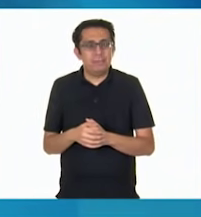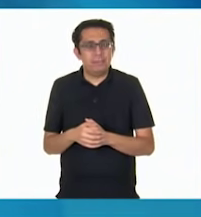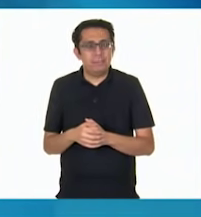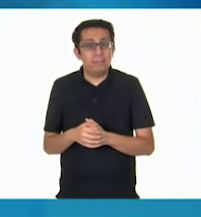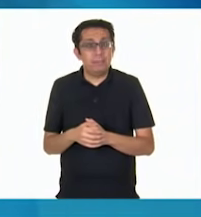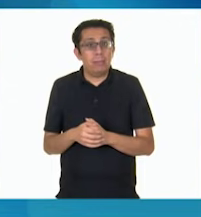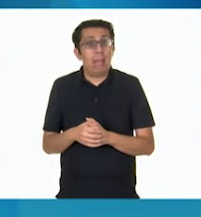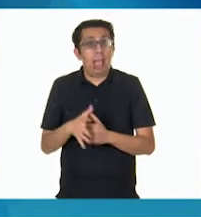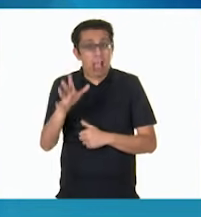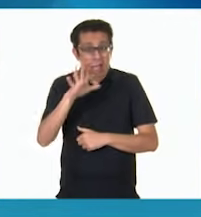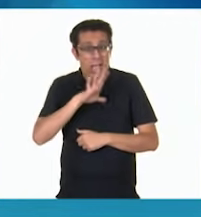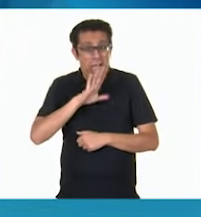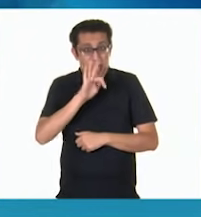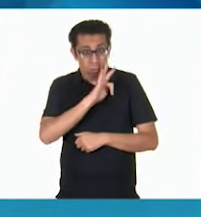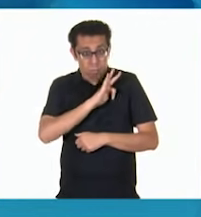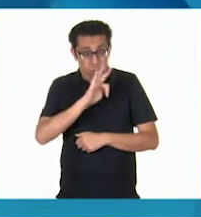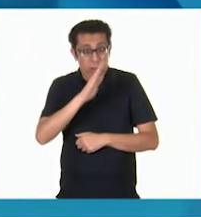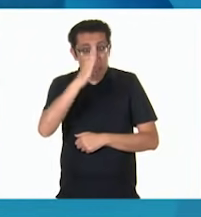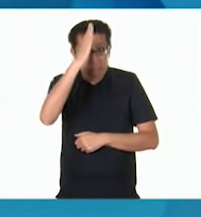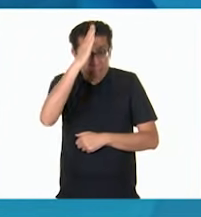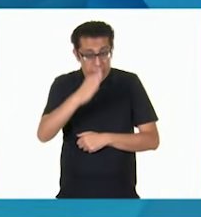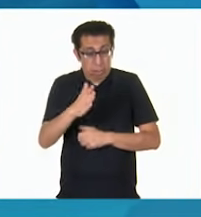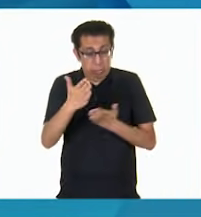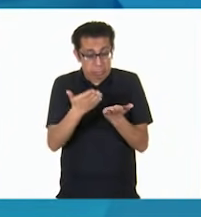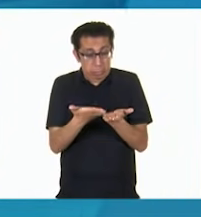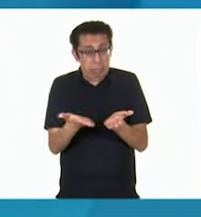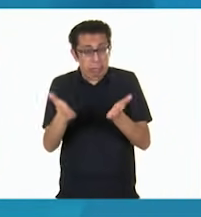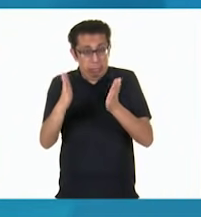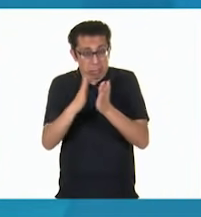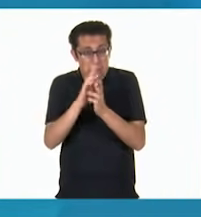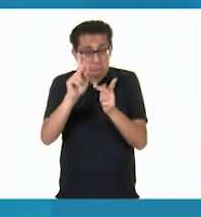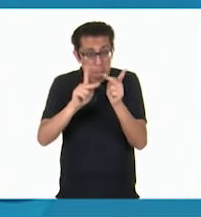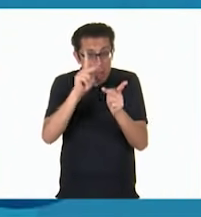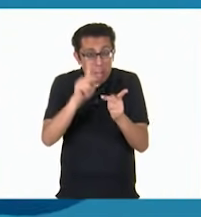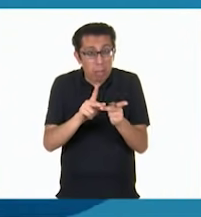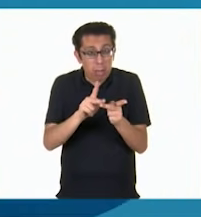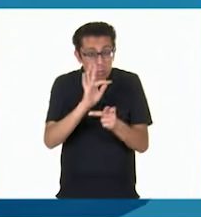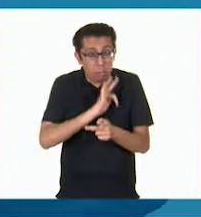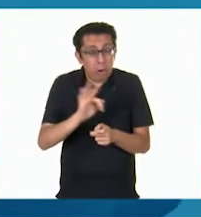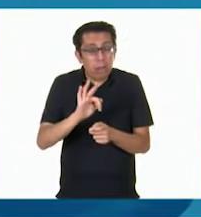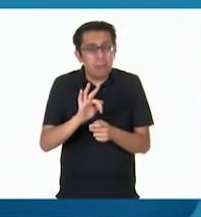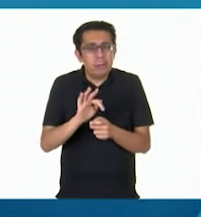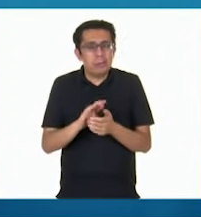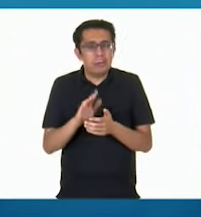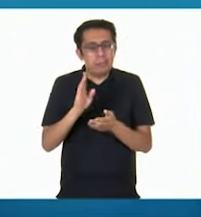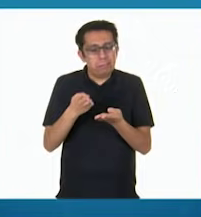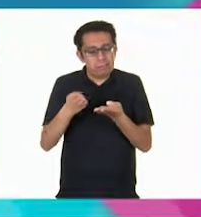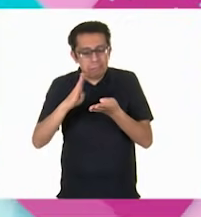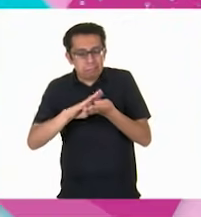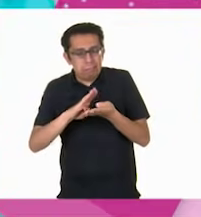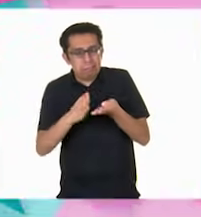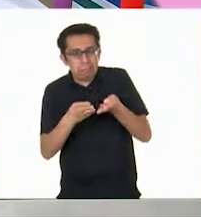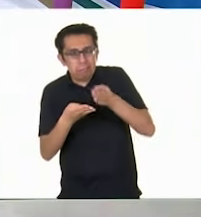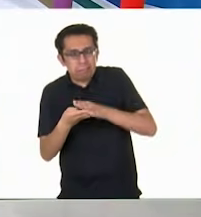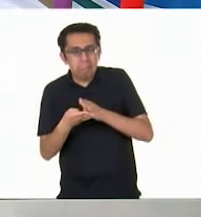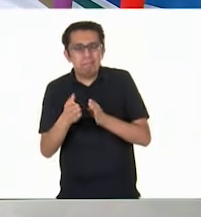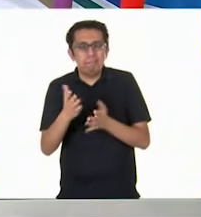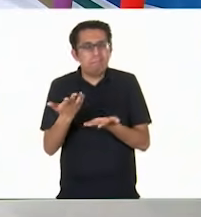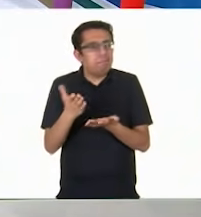¿Tendrá algún eje de simetría? A ver, de aquí para acá, no. De aquí para acá, tampoco.